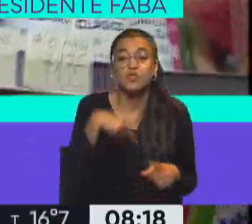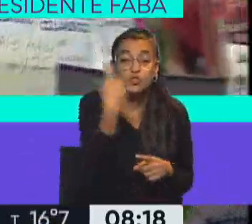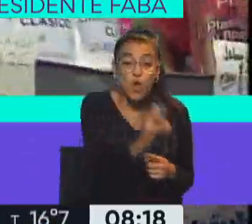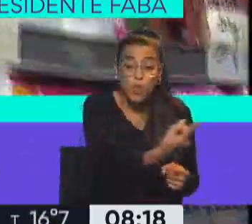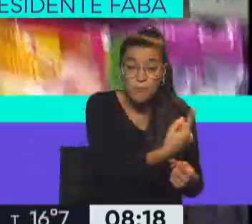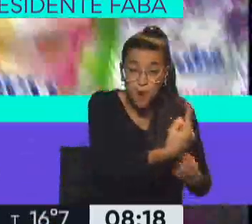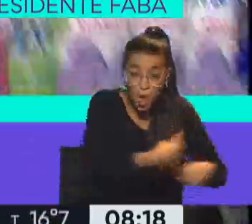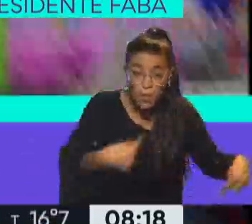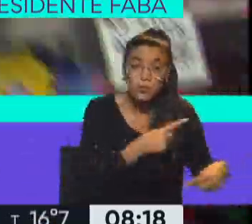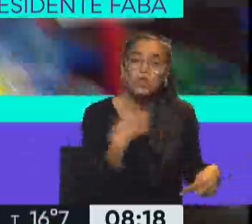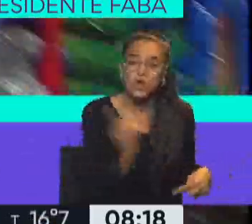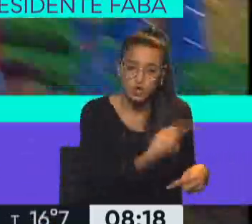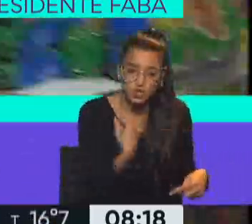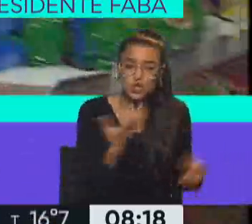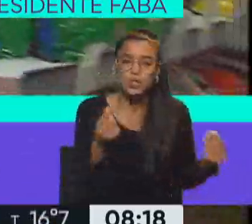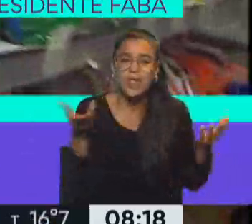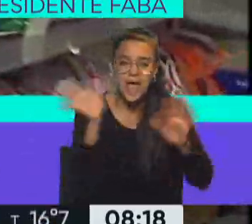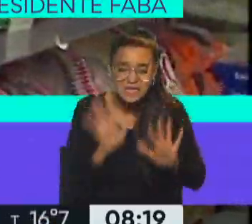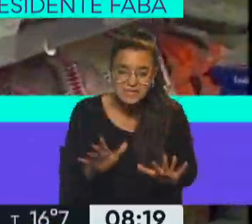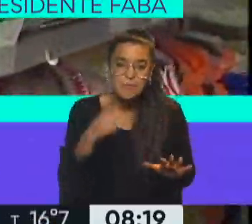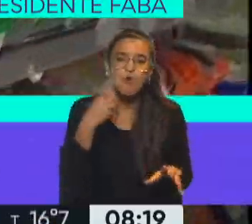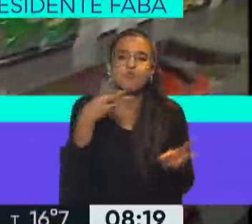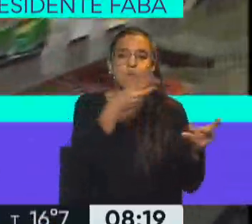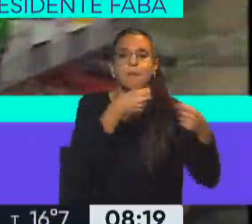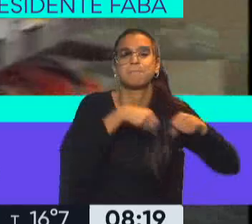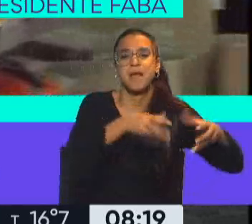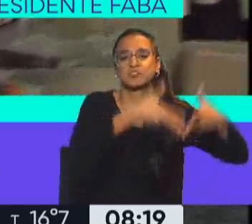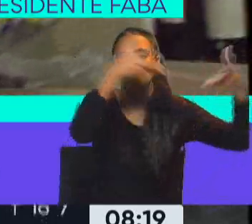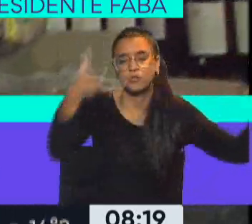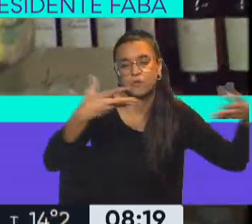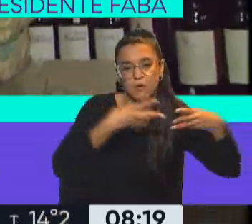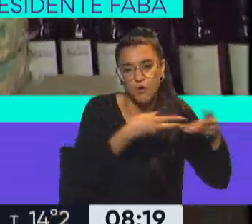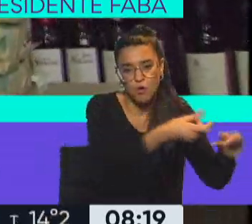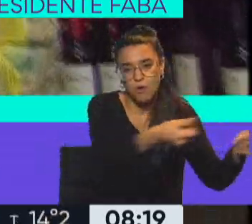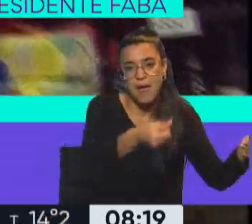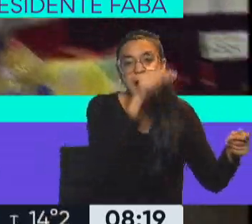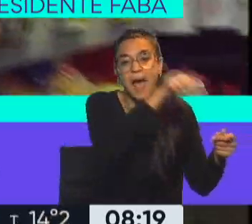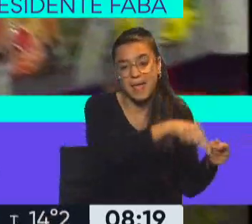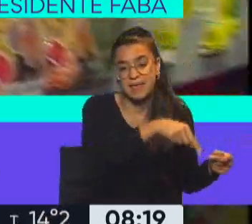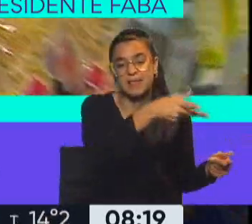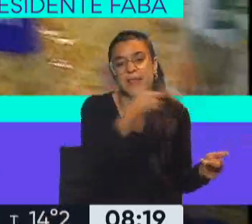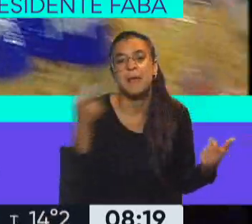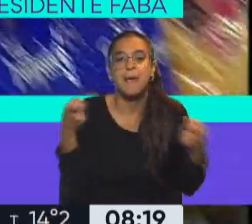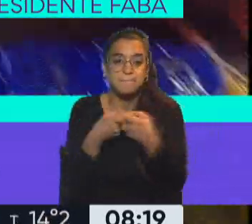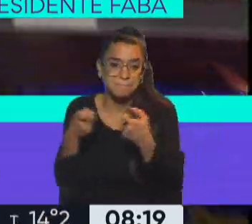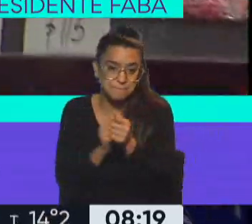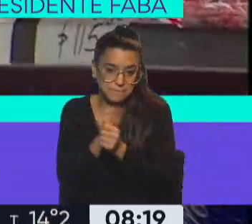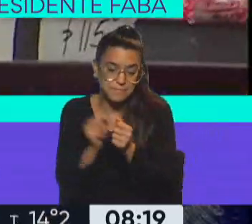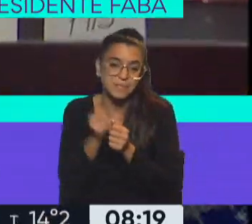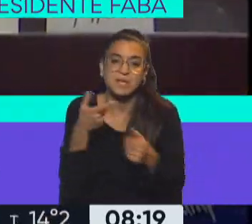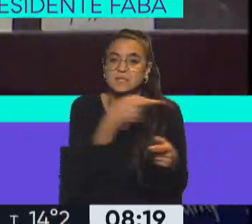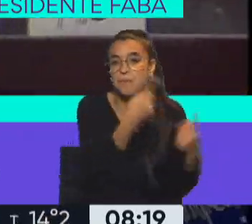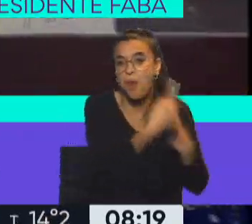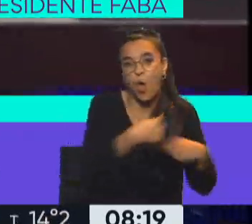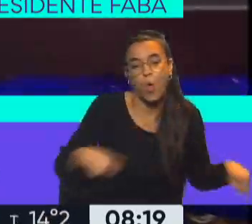productos nosotros lo que hacemos es comprarlos en los mayoristas y en los mayoristas las empresas no pusieron los